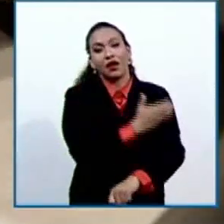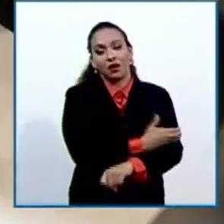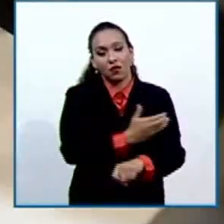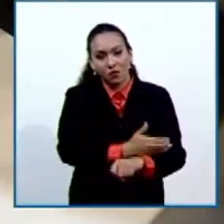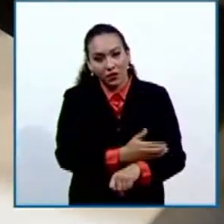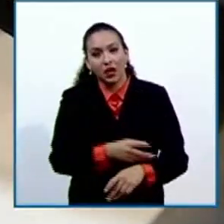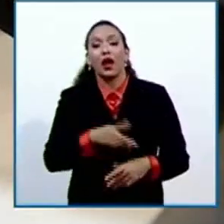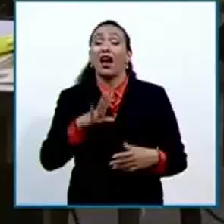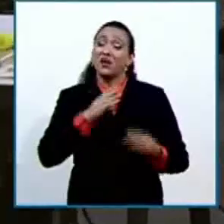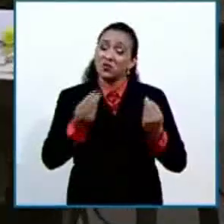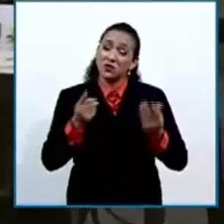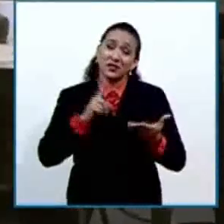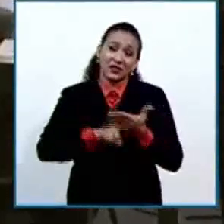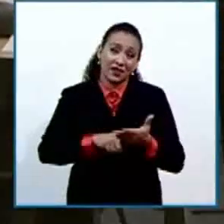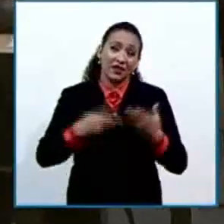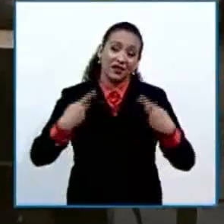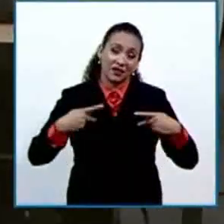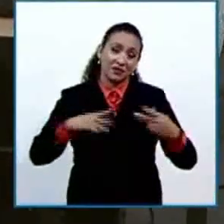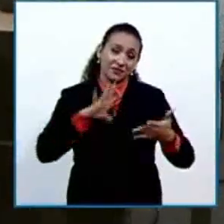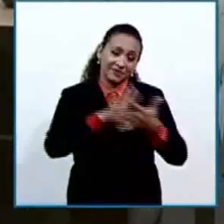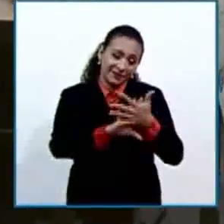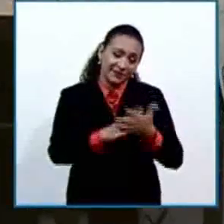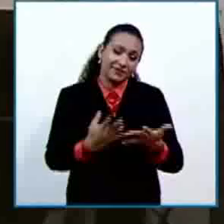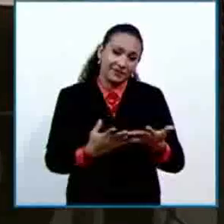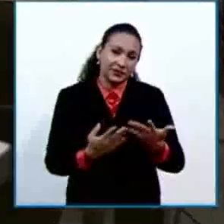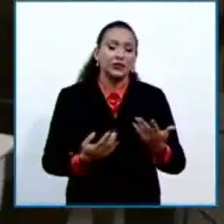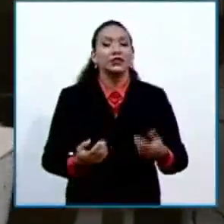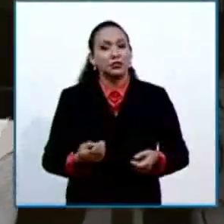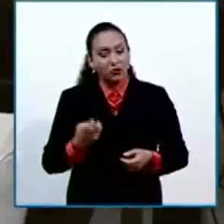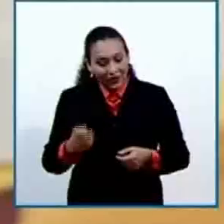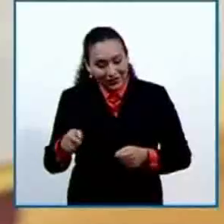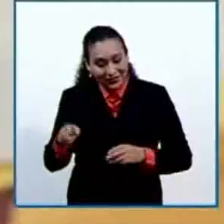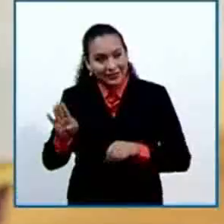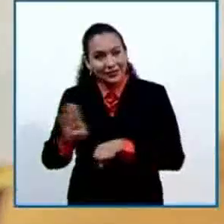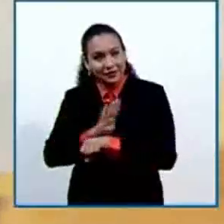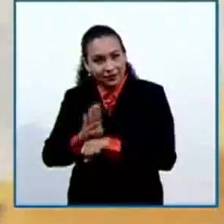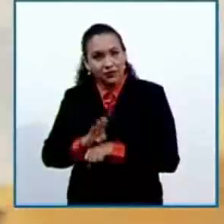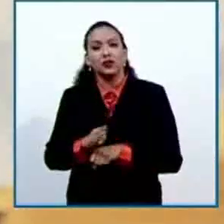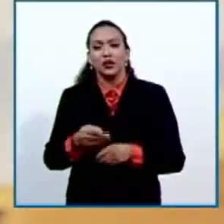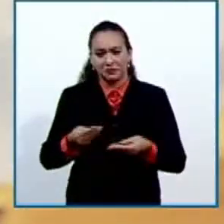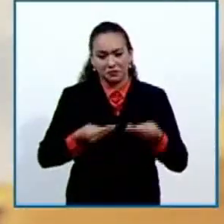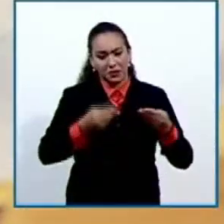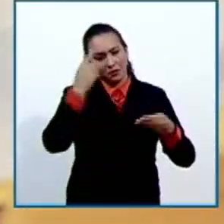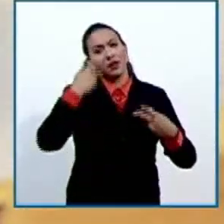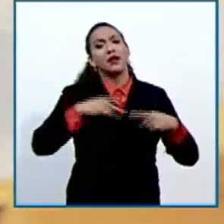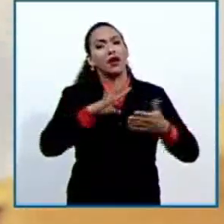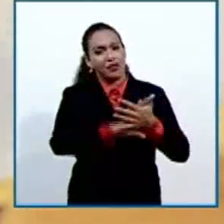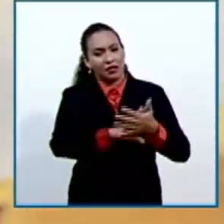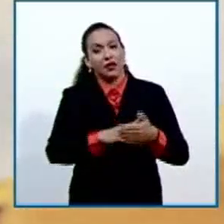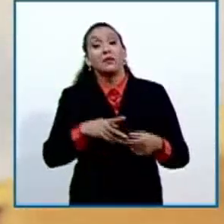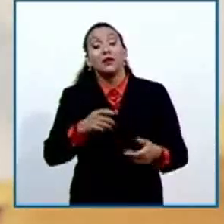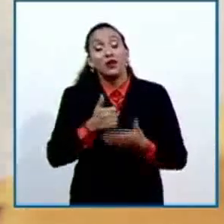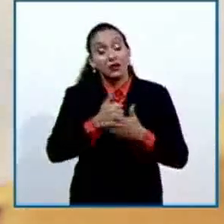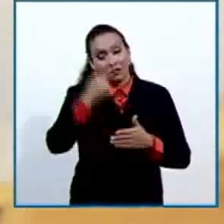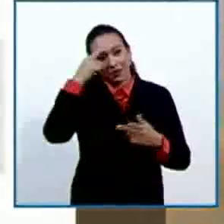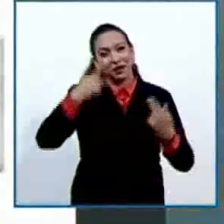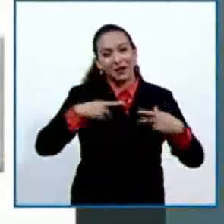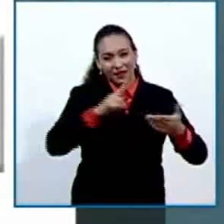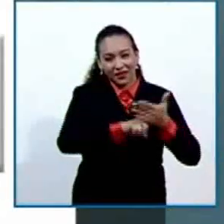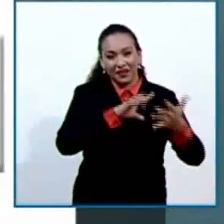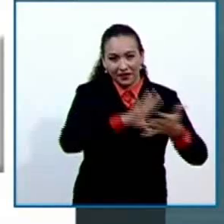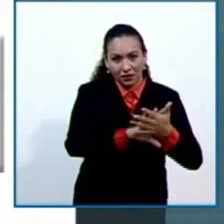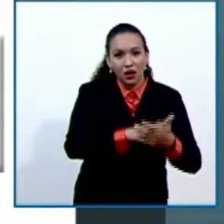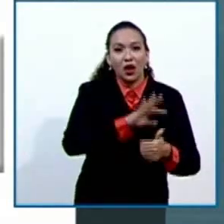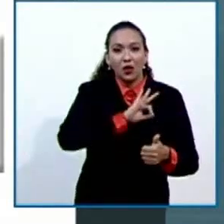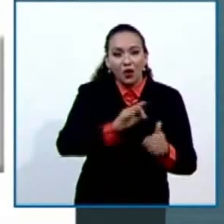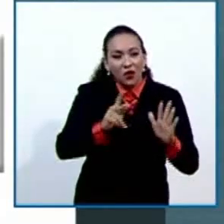personas privadas de la libertad. Este beneficio se aplica a las personas en reclusión con el fin de facilitar su reinserción, beneficios